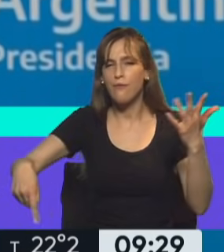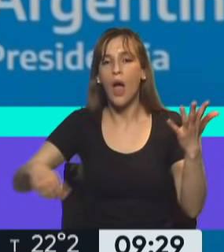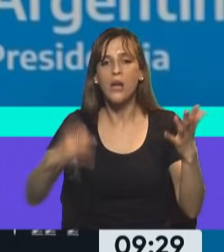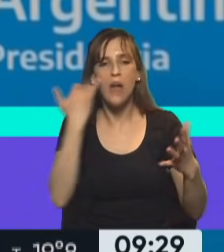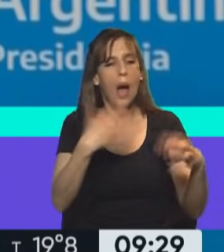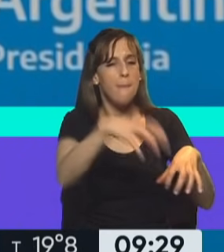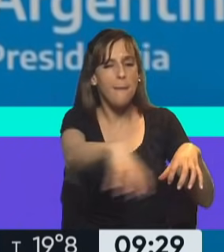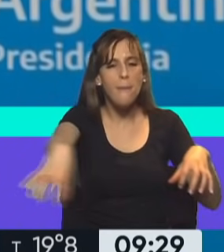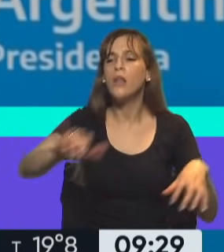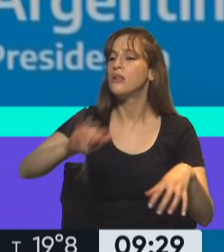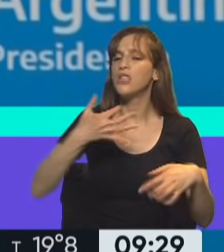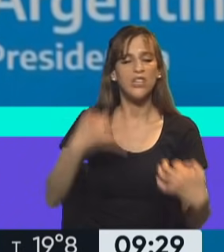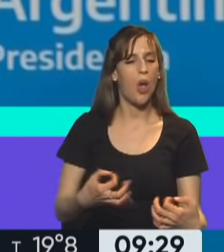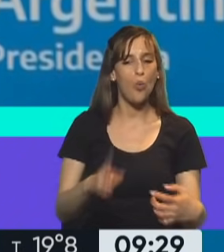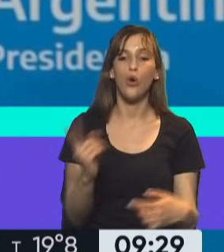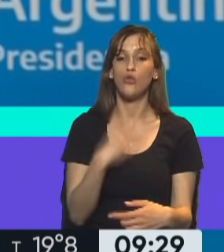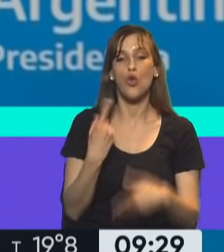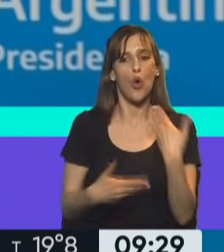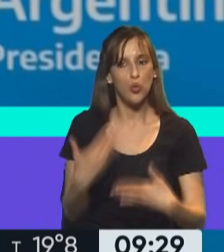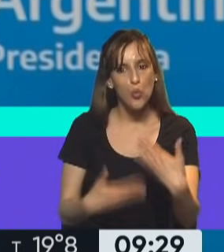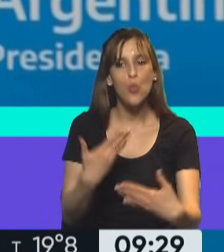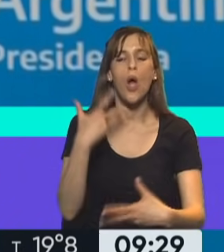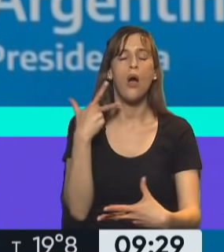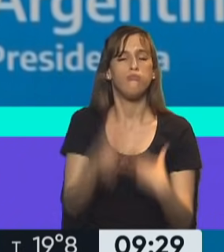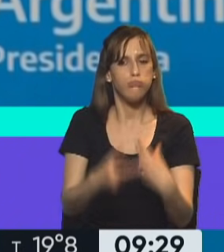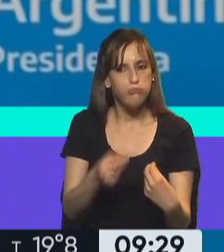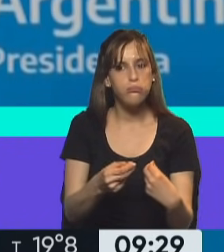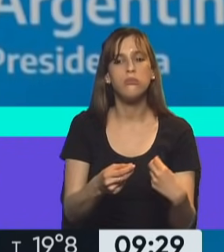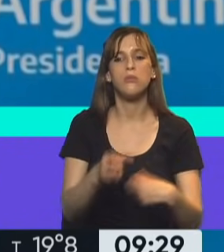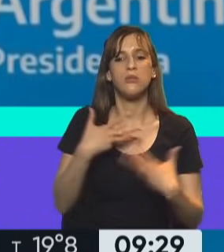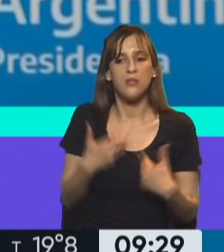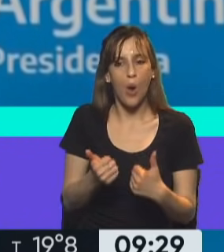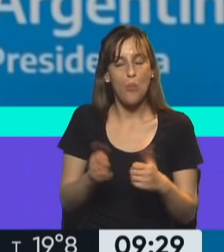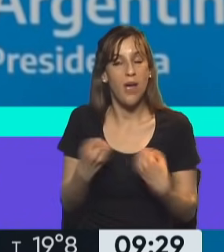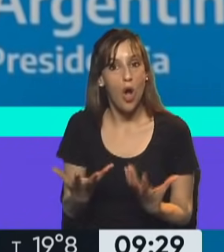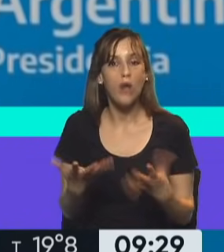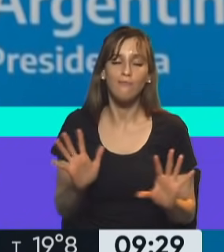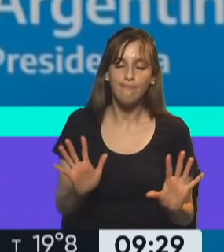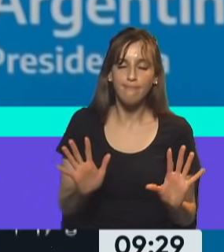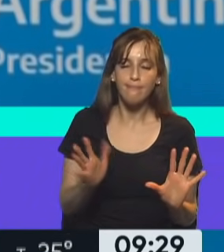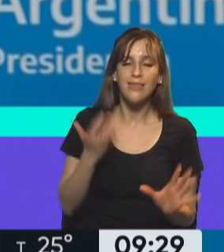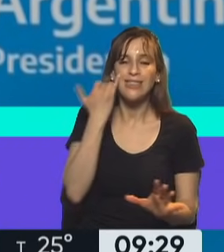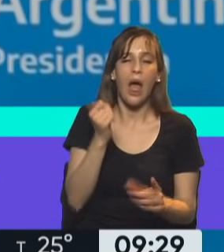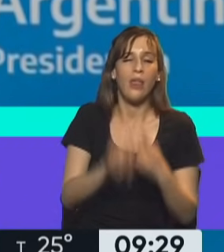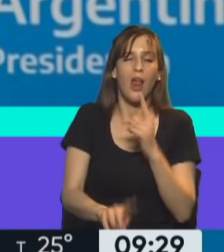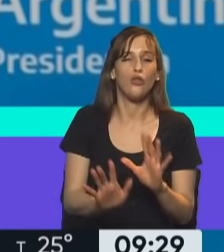Por supuesto que si nosotros seguimos avanzando y que la situación sanitaria sigue mejorando, cada vez son menos los requisitos que se piden y con lo cual ya